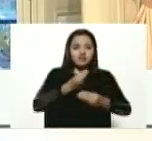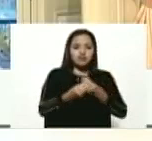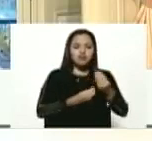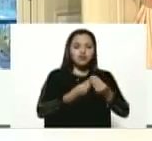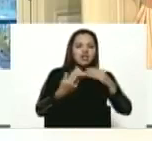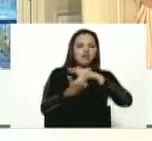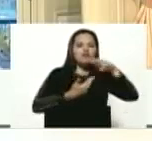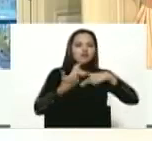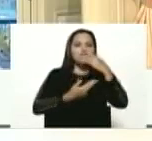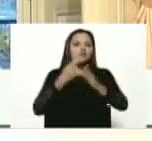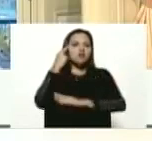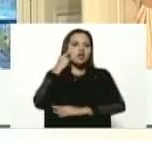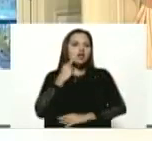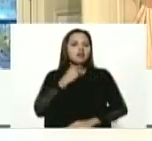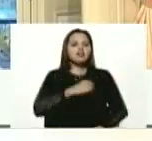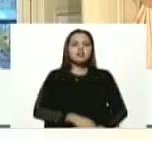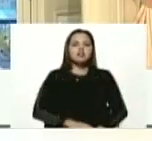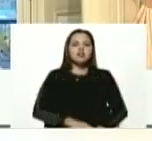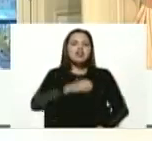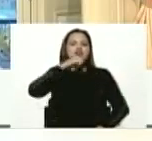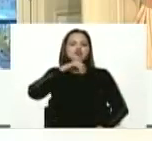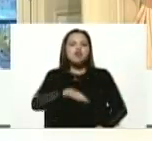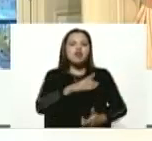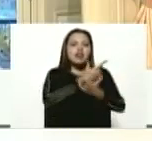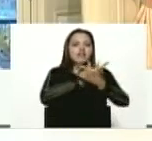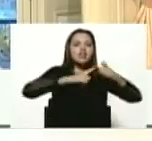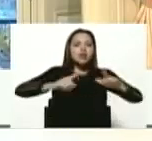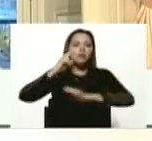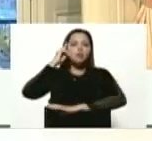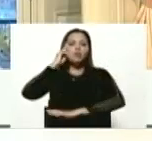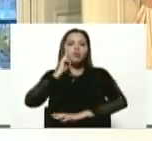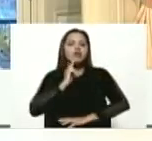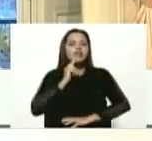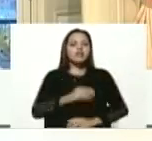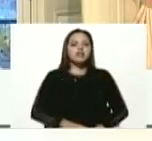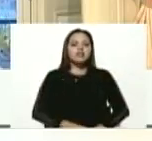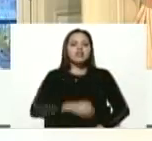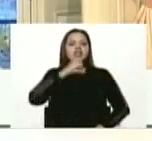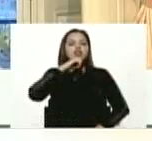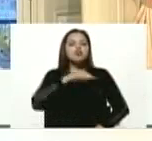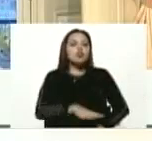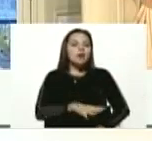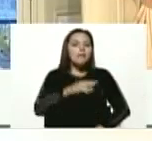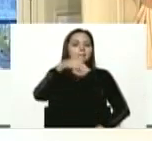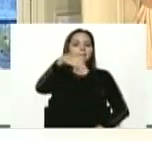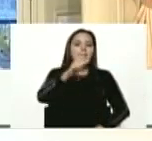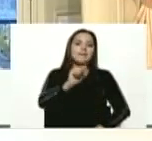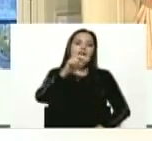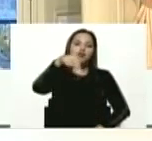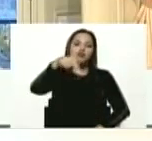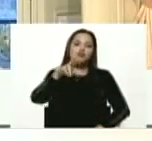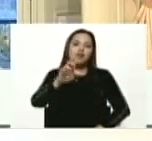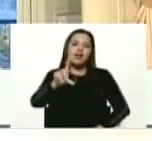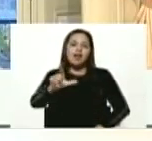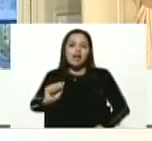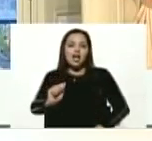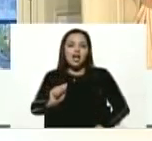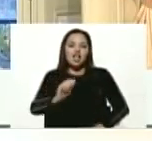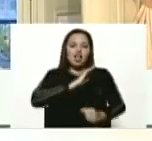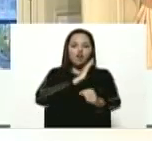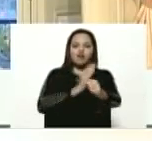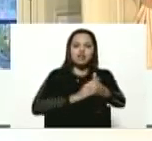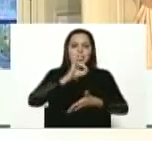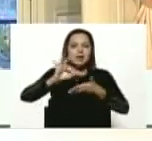Bolivariana, con el legado de los libertadores Simón Bolívar, con el legado de Manuelita Sáenz y con la fuerza y el espíritu de Hugo Chávez.